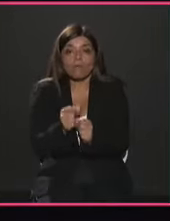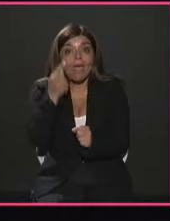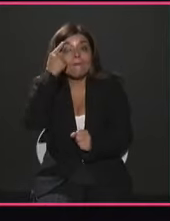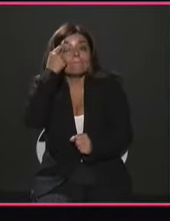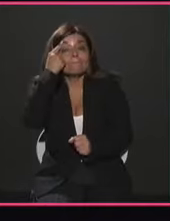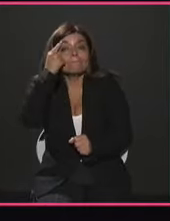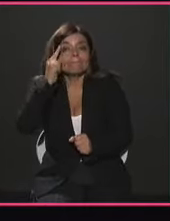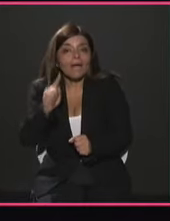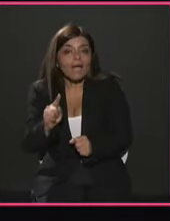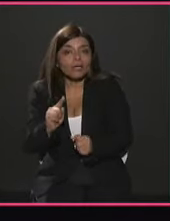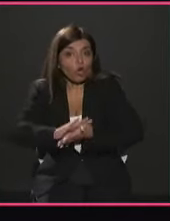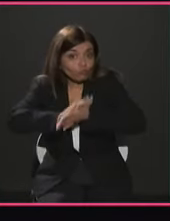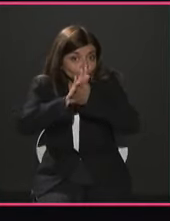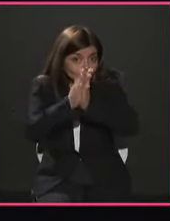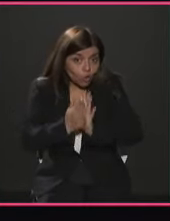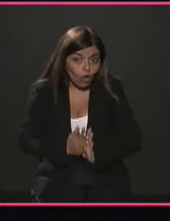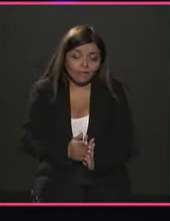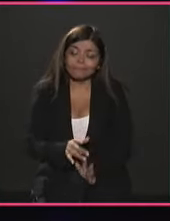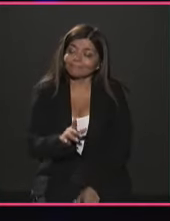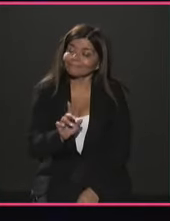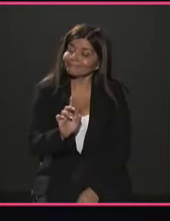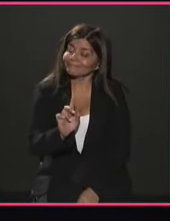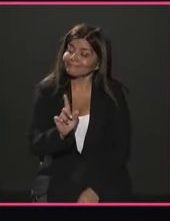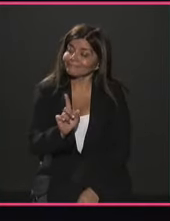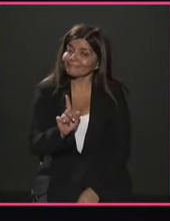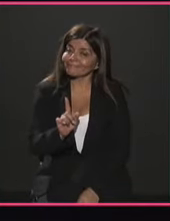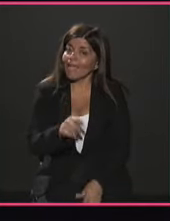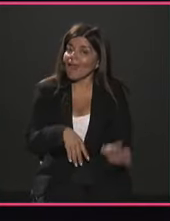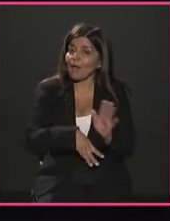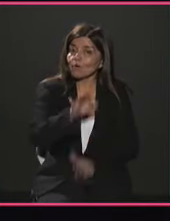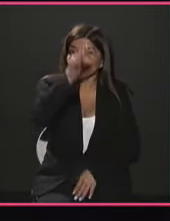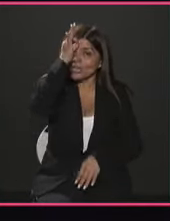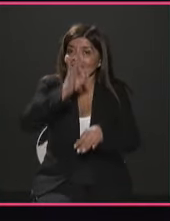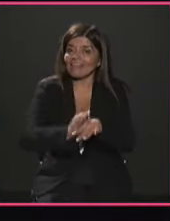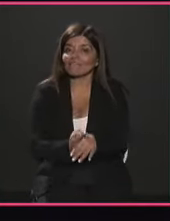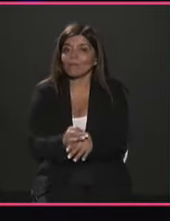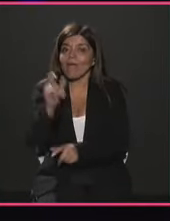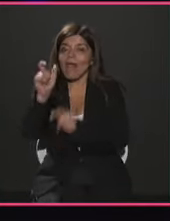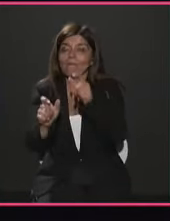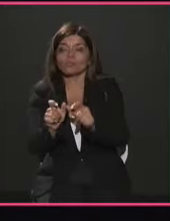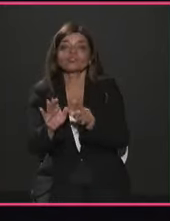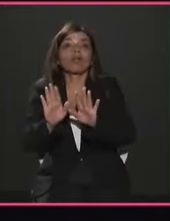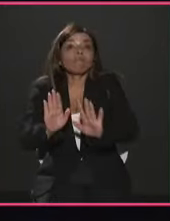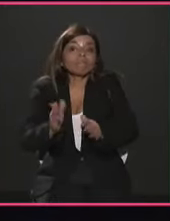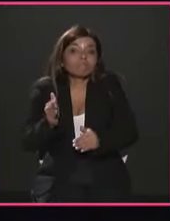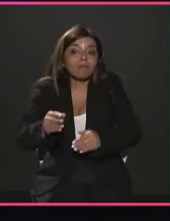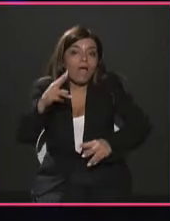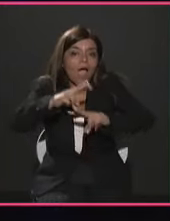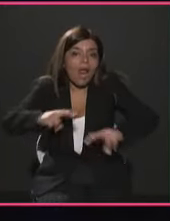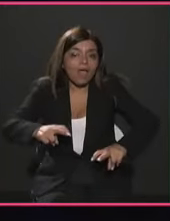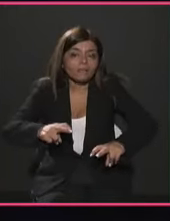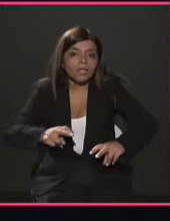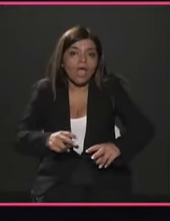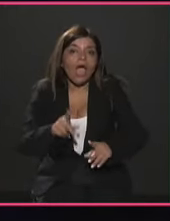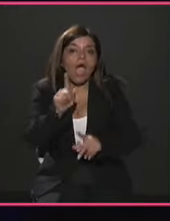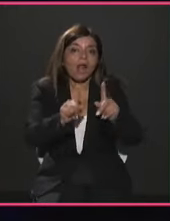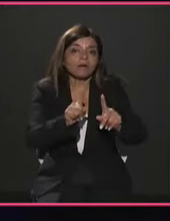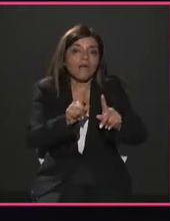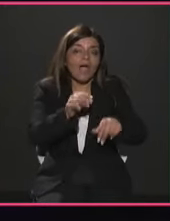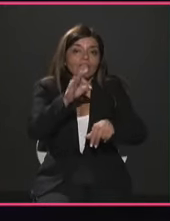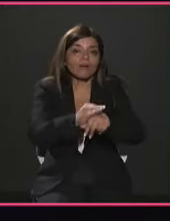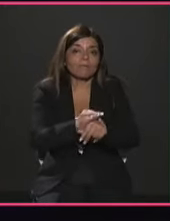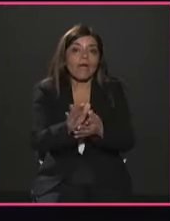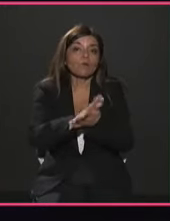pero no vamos a poder curar la mayoría de enfermedad para la mayoría de las personas enfermedades que matan la May